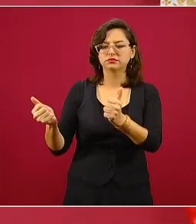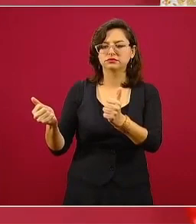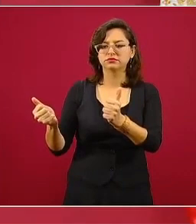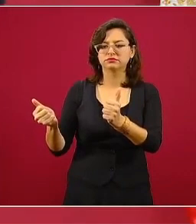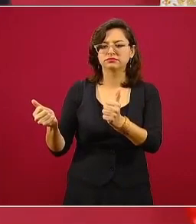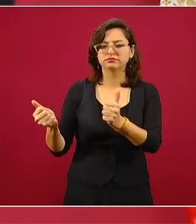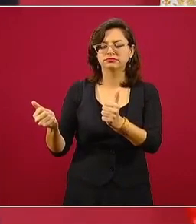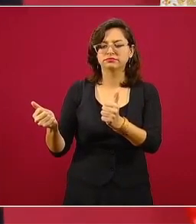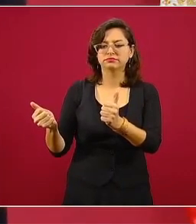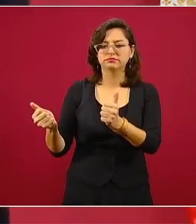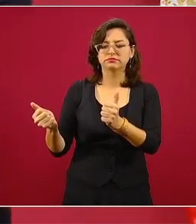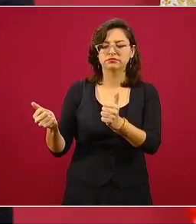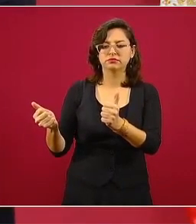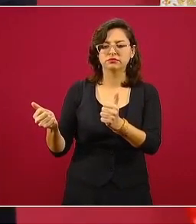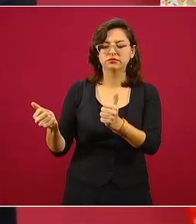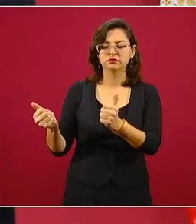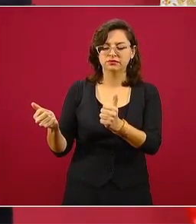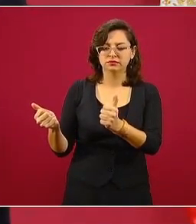Y es